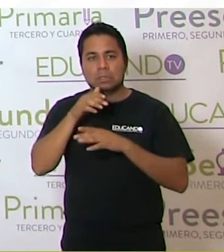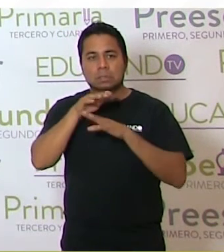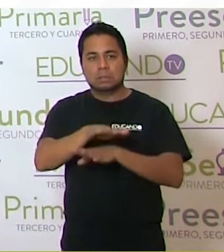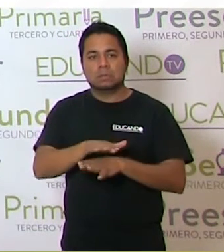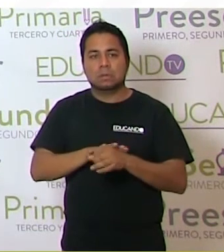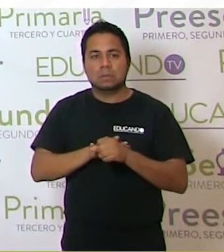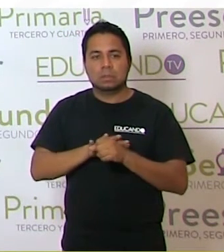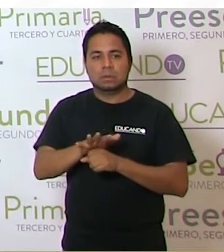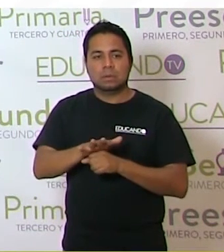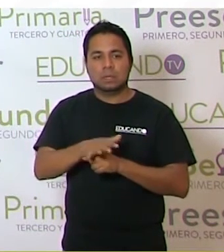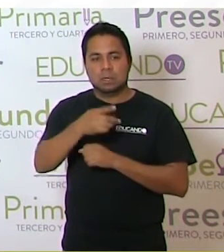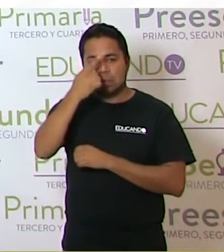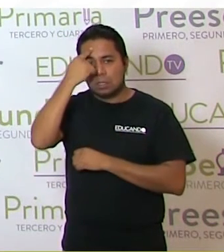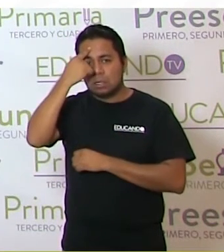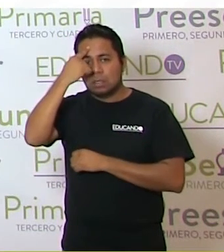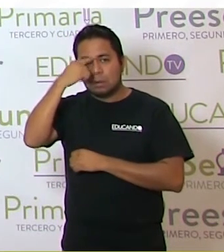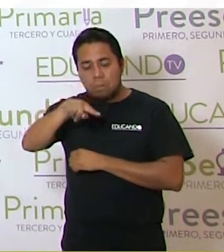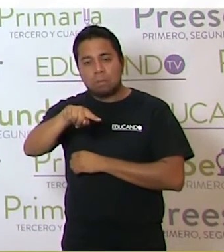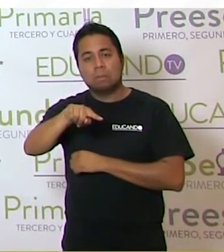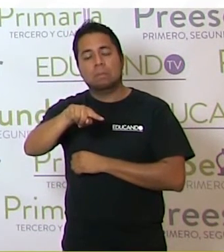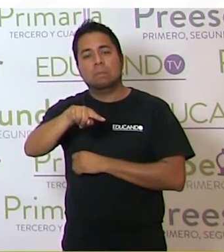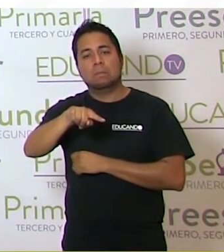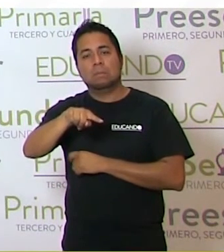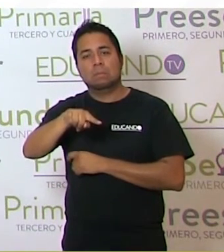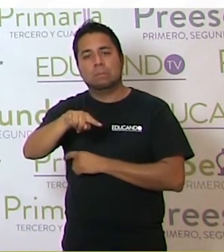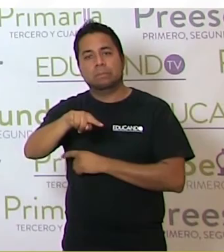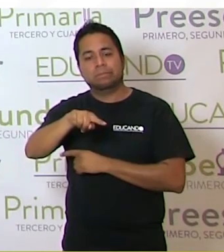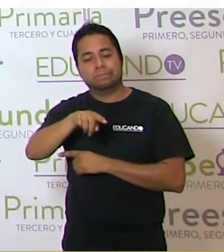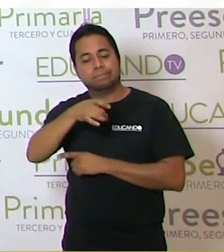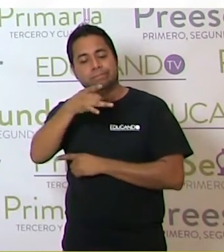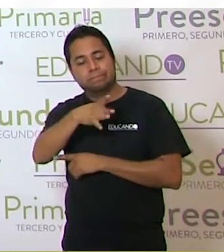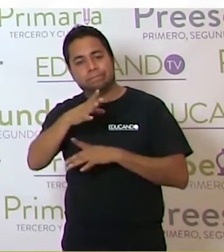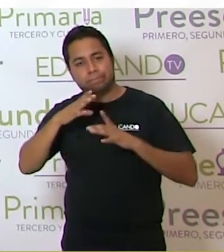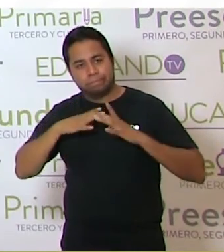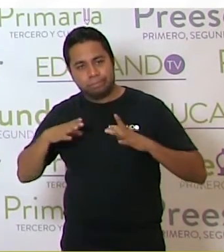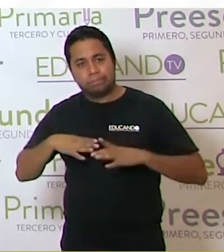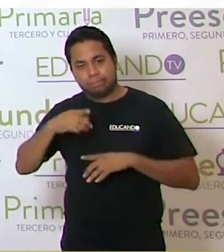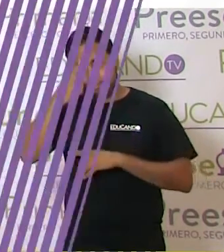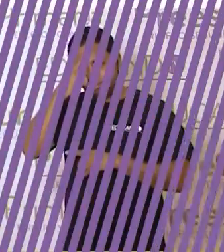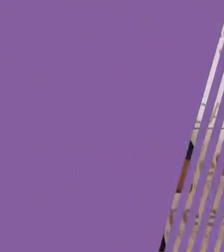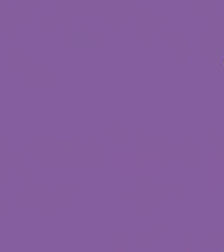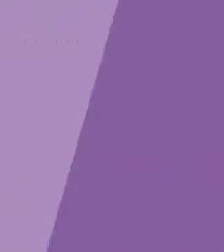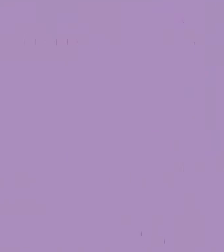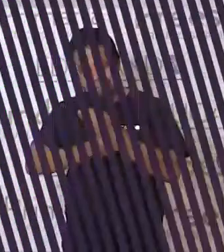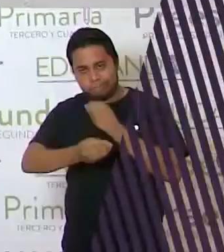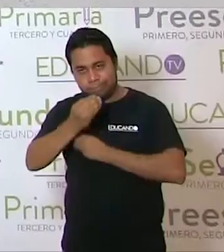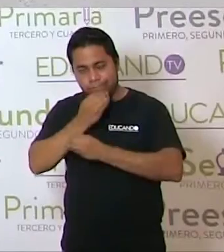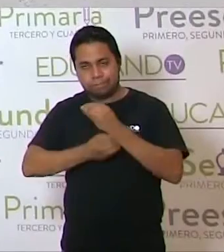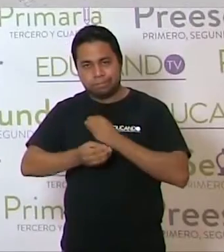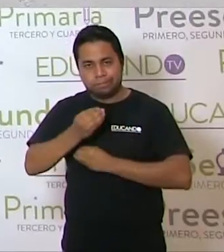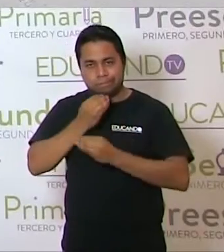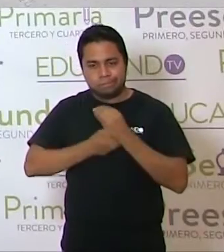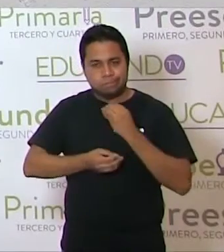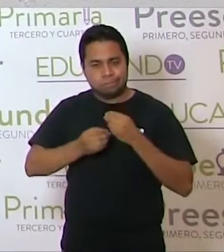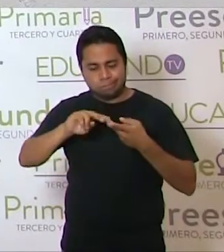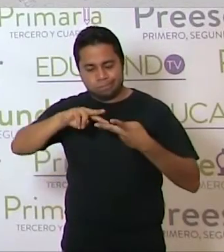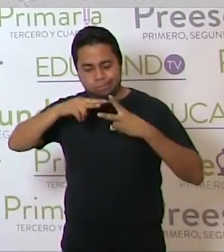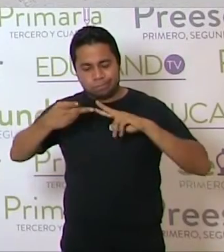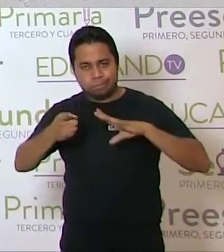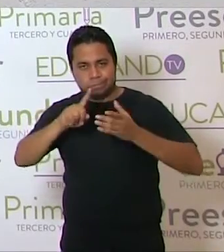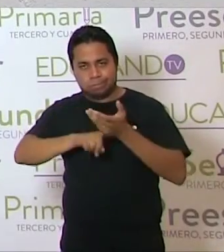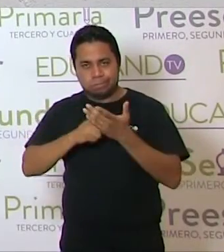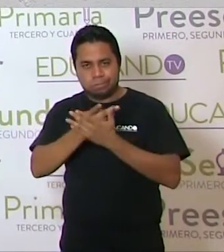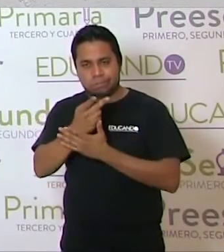a largo plazo en la salud por el consumo de alimentos transgénicos como les decía en la imagen se ve